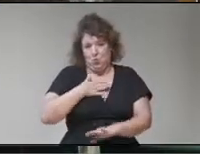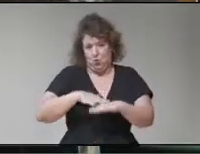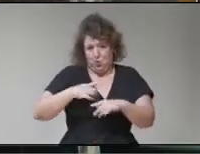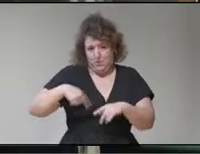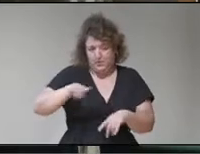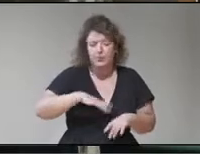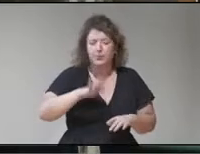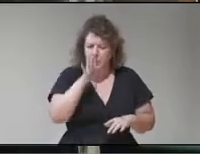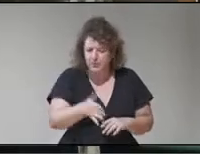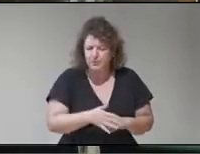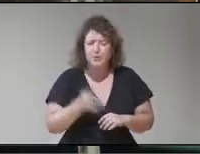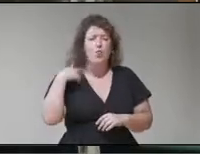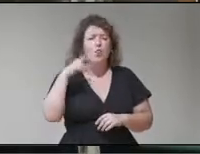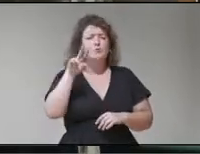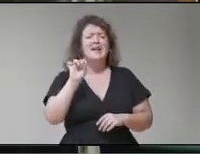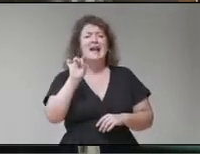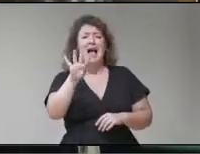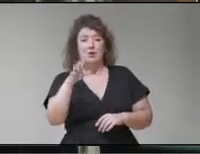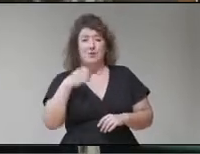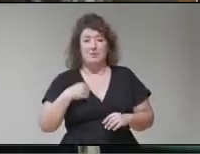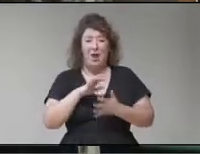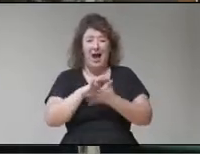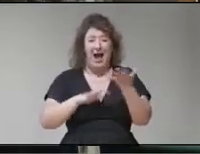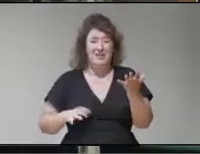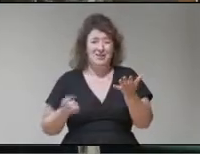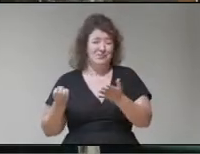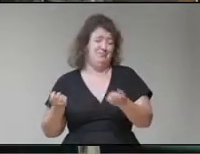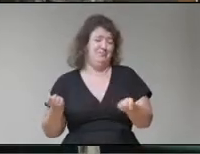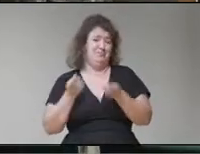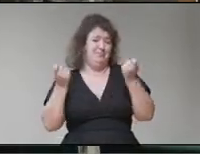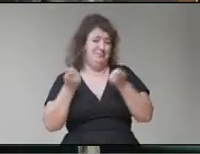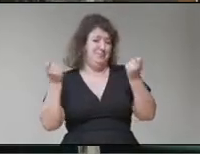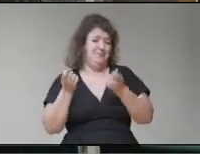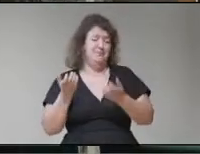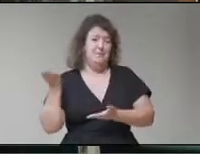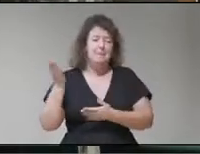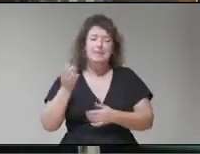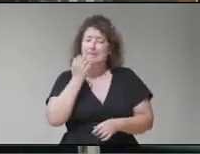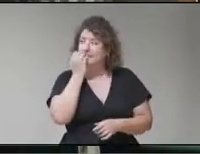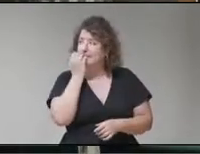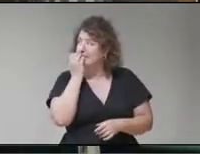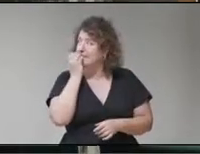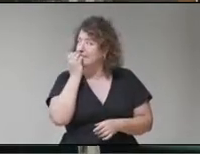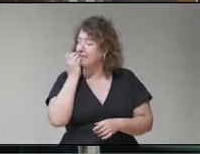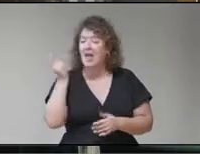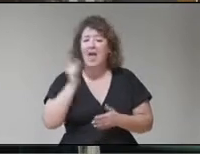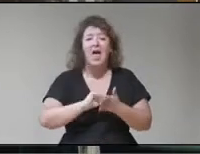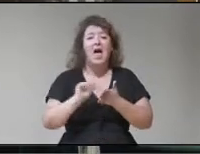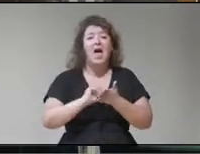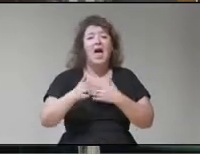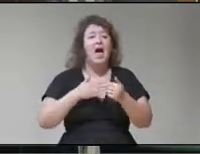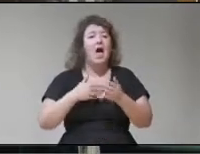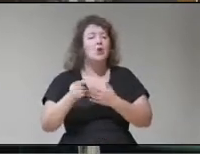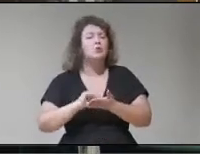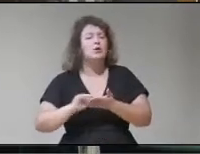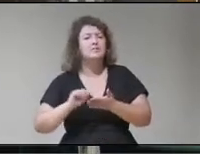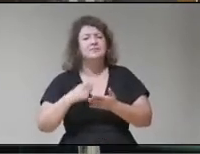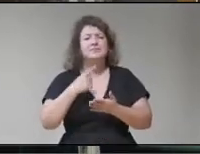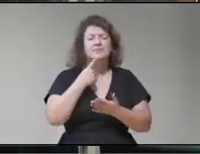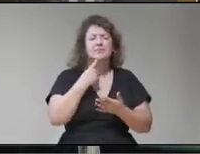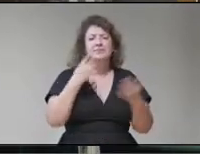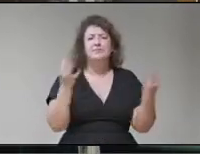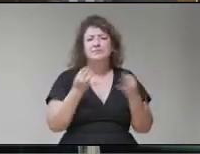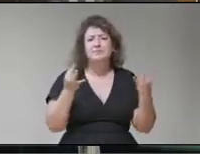2014 se publica un artículo, que está aquí, en el cual los autores pues, indican que